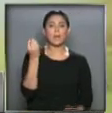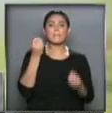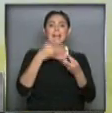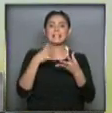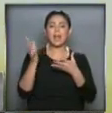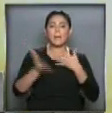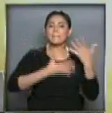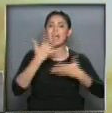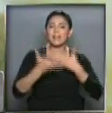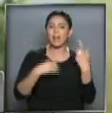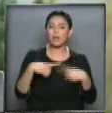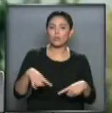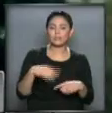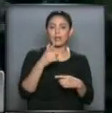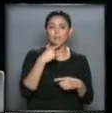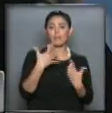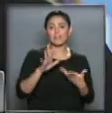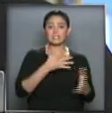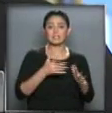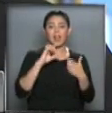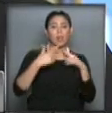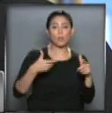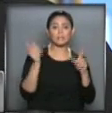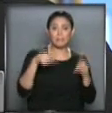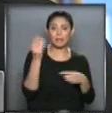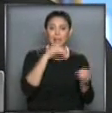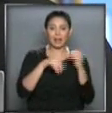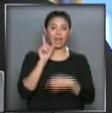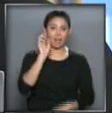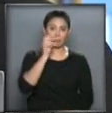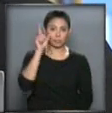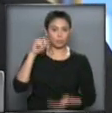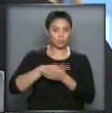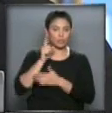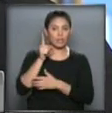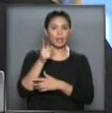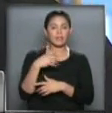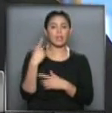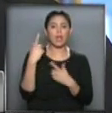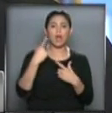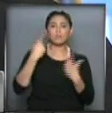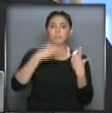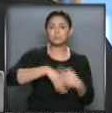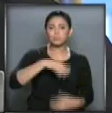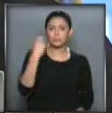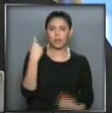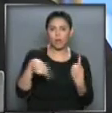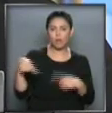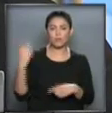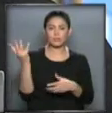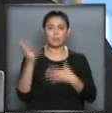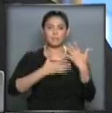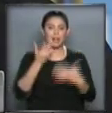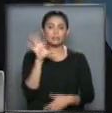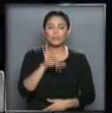se mezclan, digamos, diferentes lenguajes y hay costumbres mixtas en nuestra ciudad, ¿no? Para muchas de las cosas que hacemos y